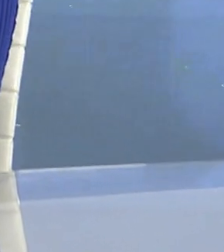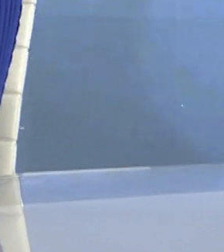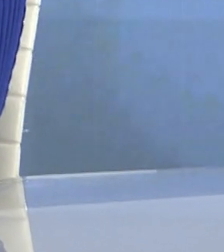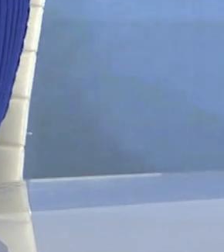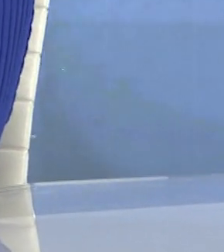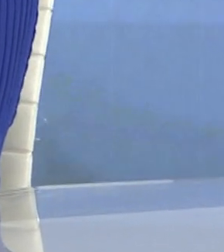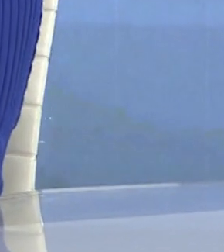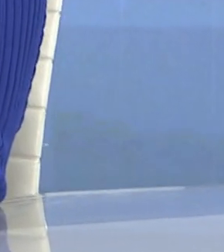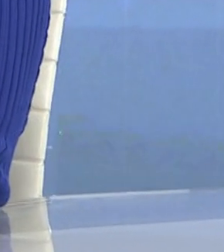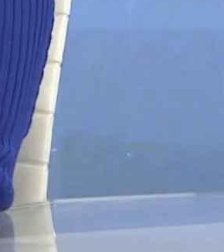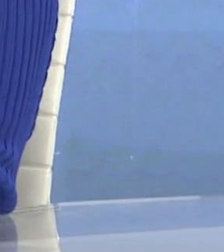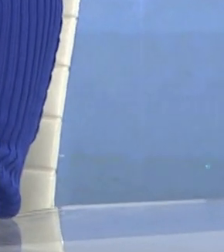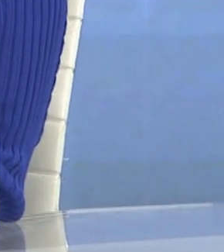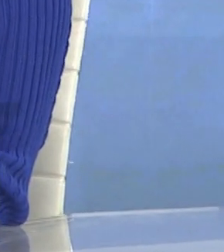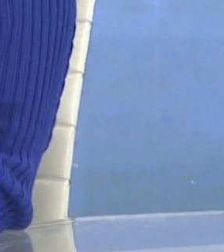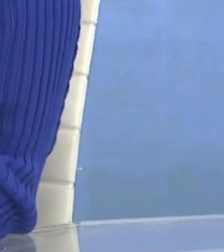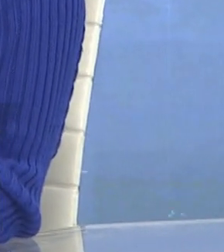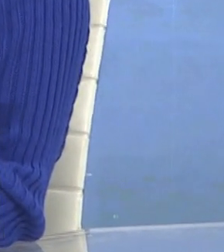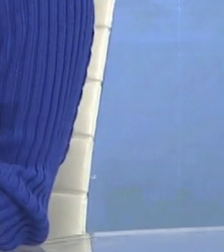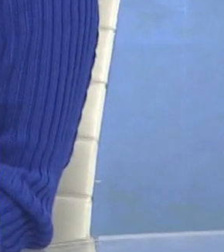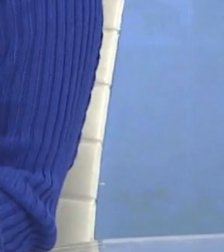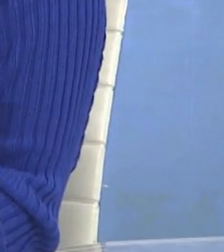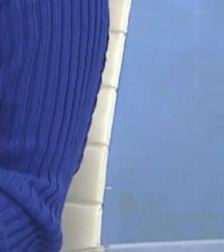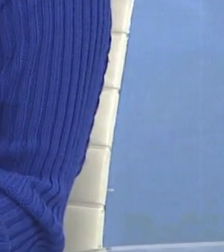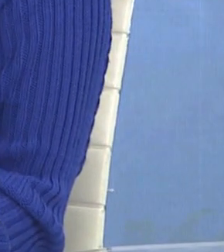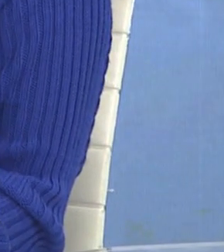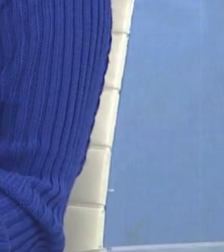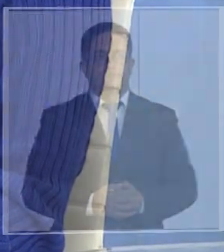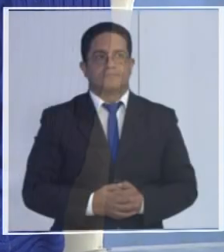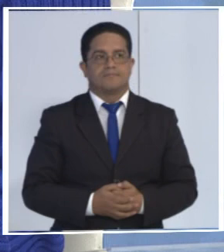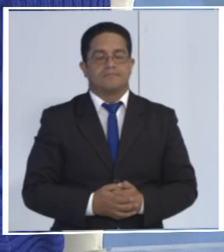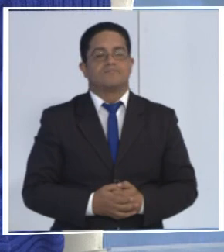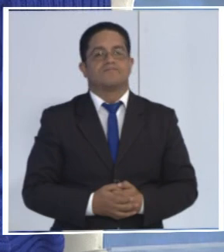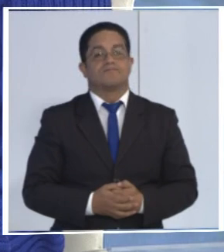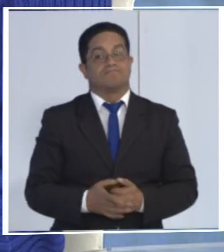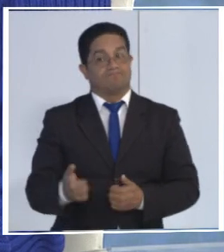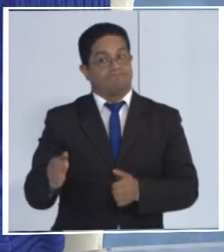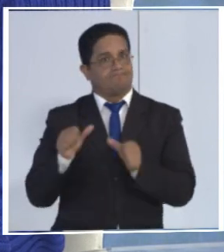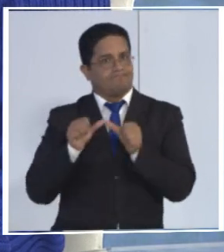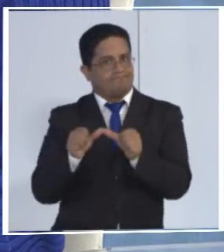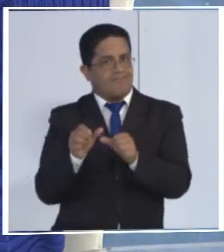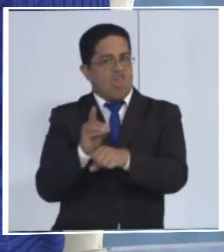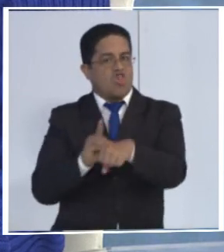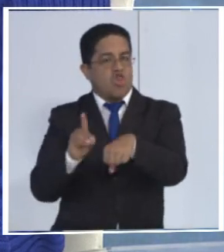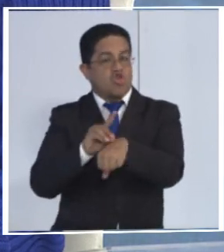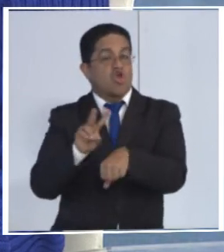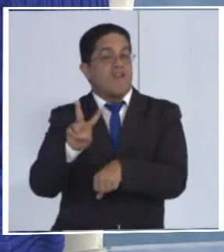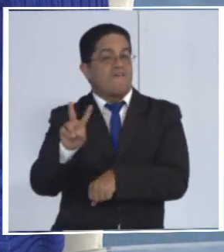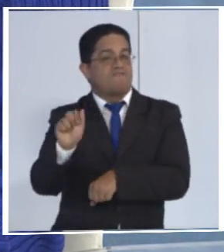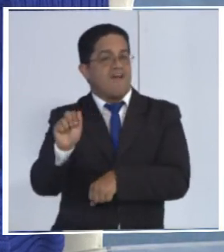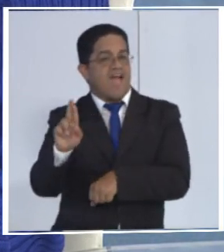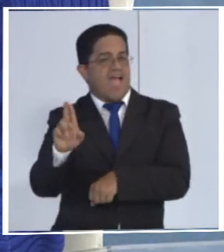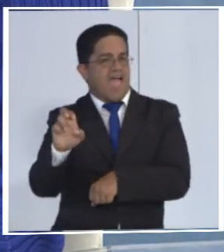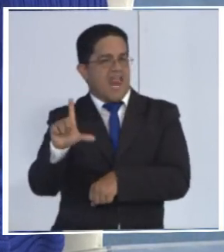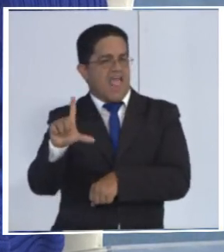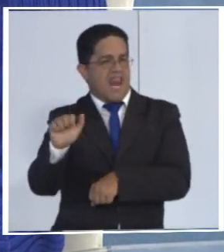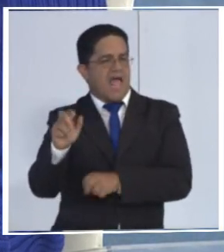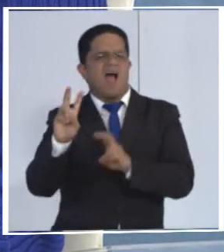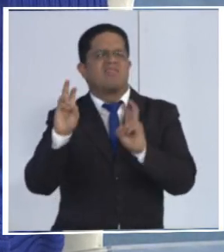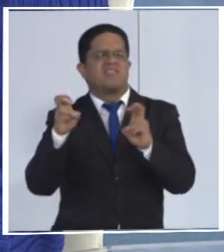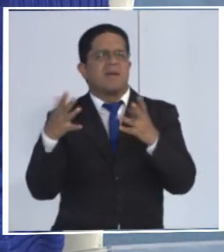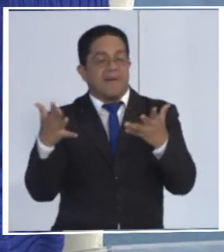Doctor Christopher Varela nos sigue acompañando, cirujano coloproctólogo. Estamos hablando sobre las complicaciones,